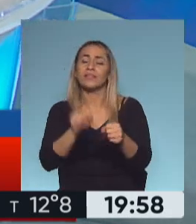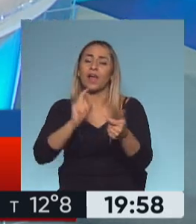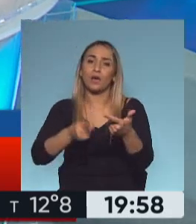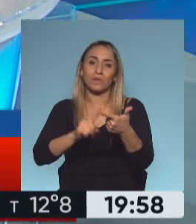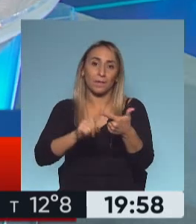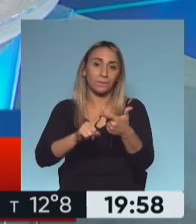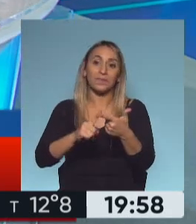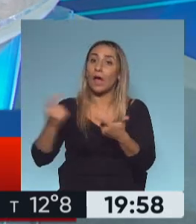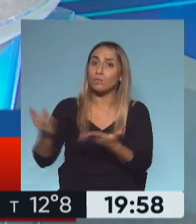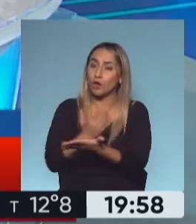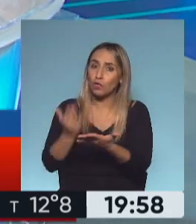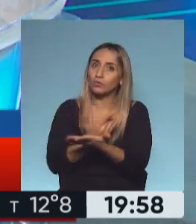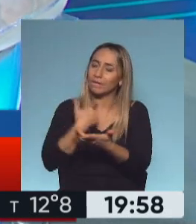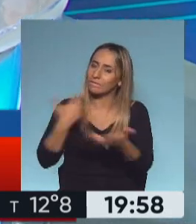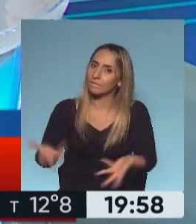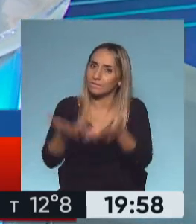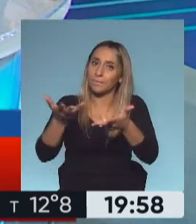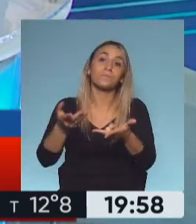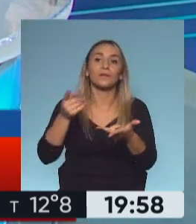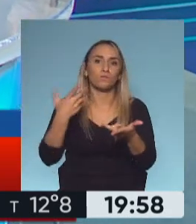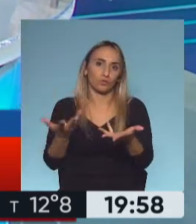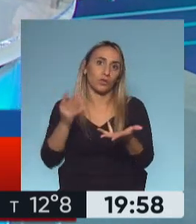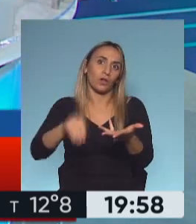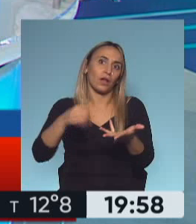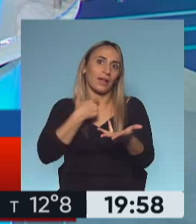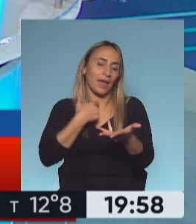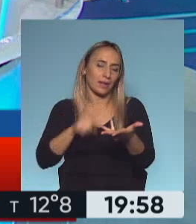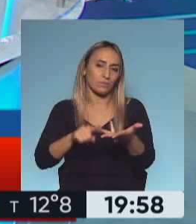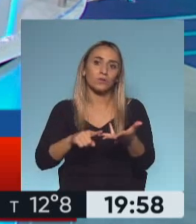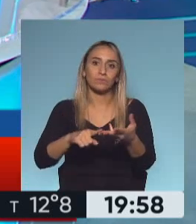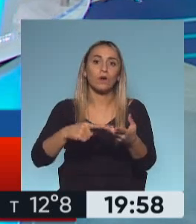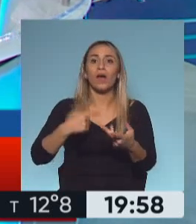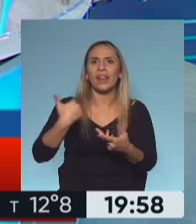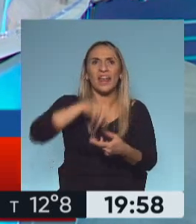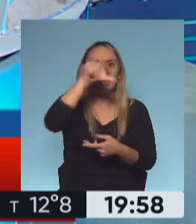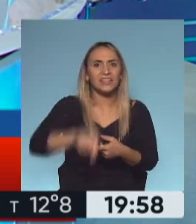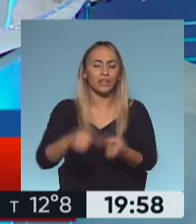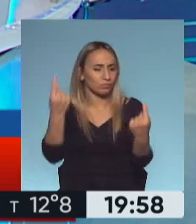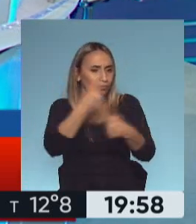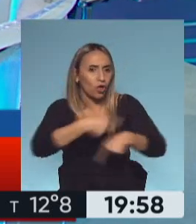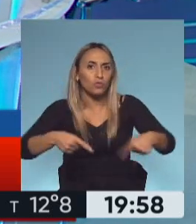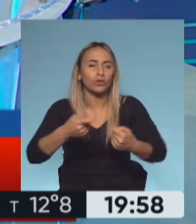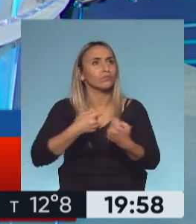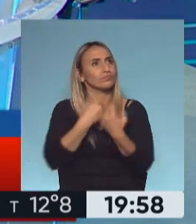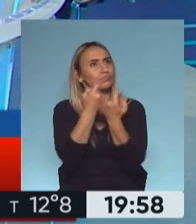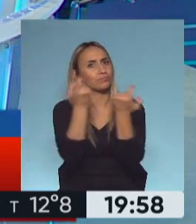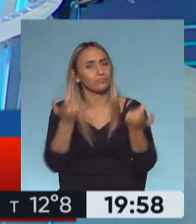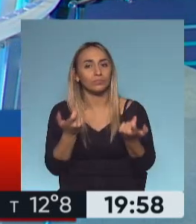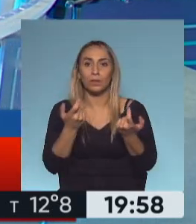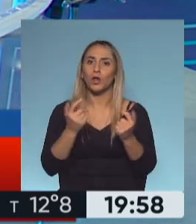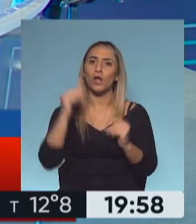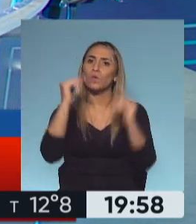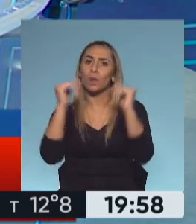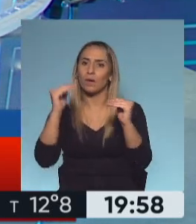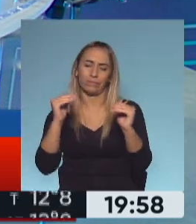la matriz productiva y queremos, por supuesto, redistribuir el crecimiento de la Argentina de manera más equitativa, porque no hay posibilidad para